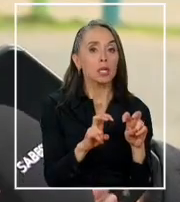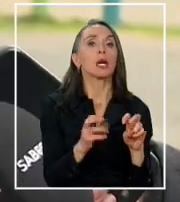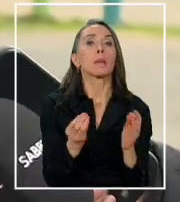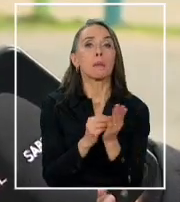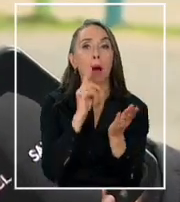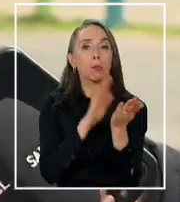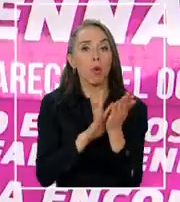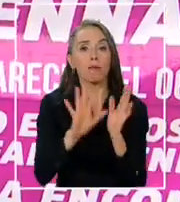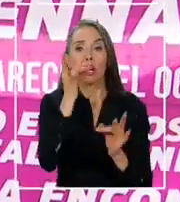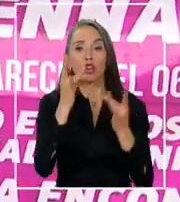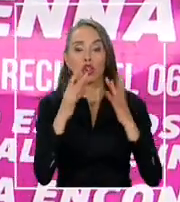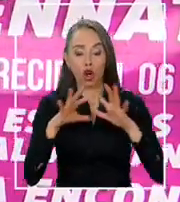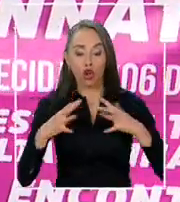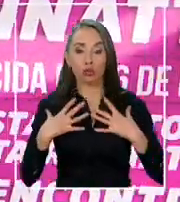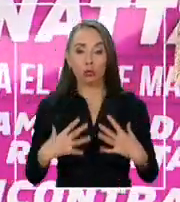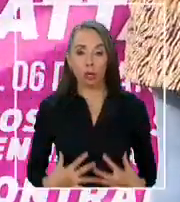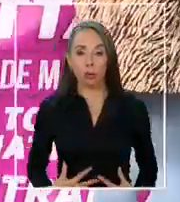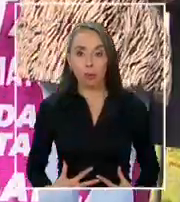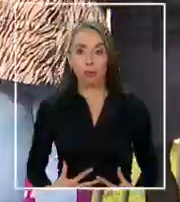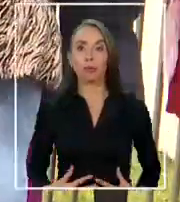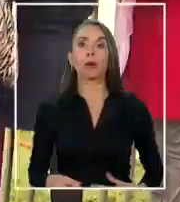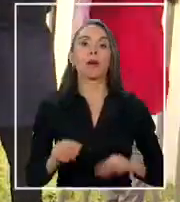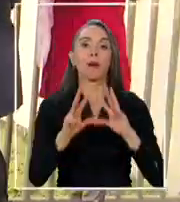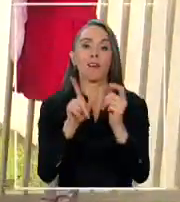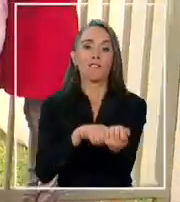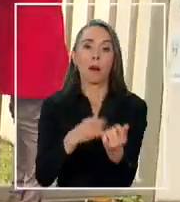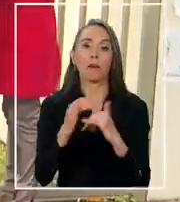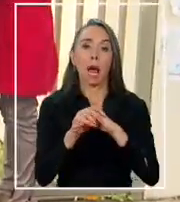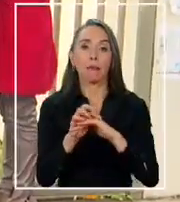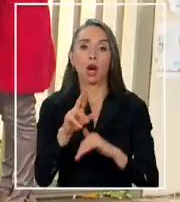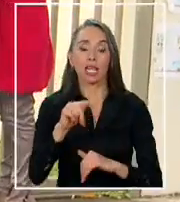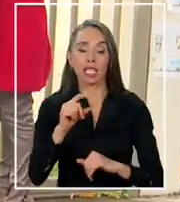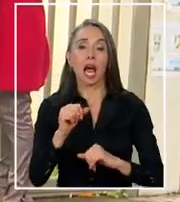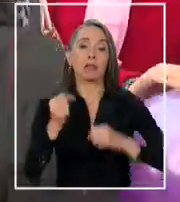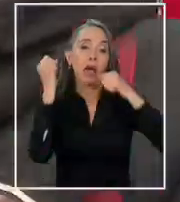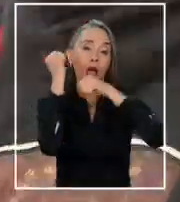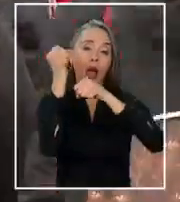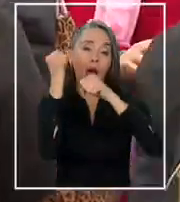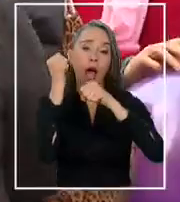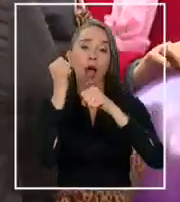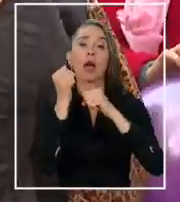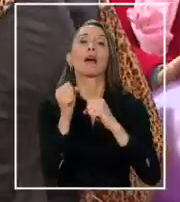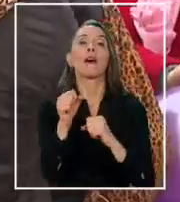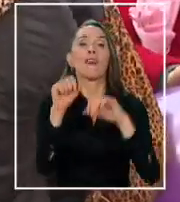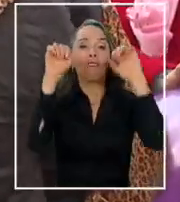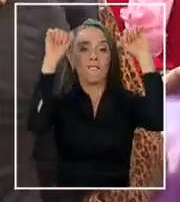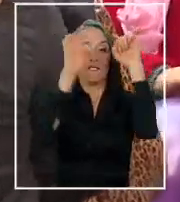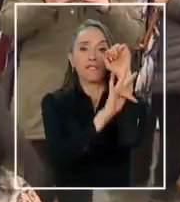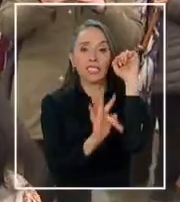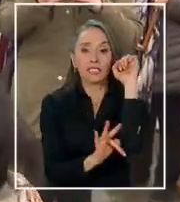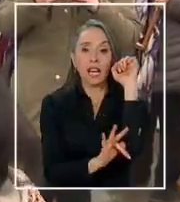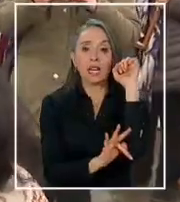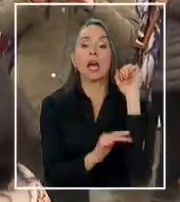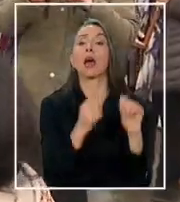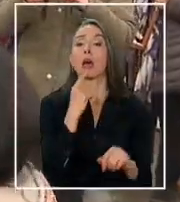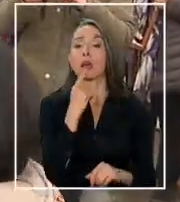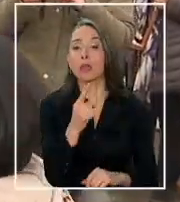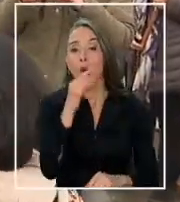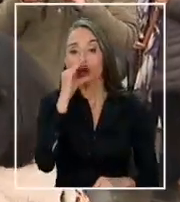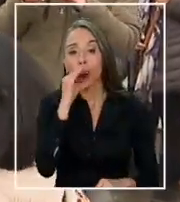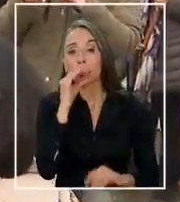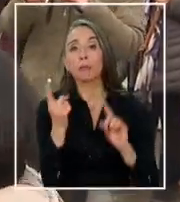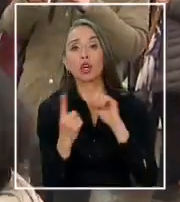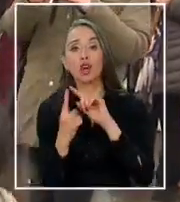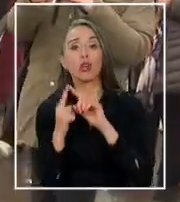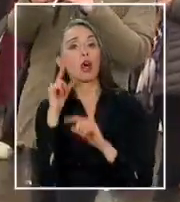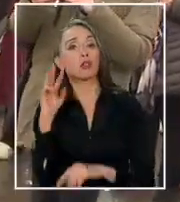más evidencia biológica. Frente a la manifestación de familiares y amigos de Renata en la Fiscalía Local de Concepción, el Ministerio Público confirmó que están en contacto